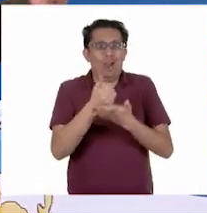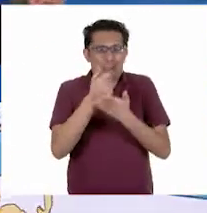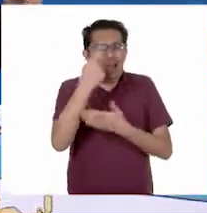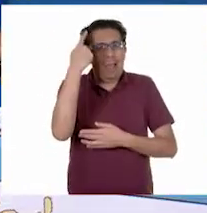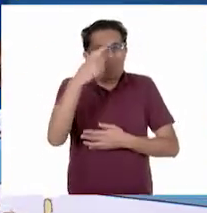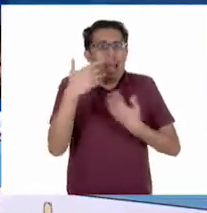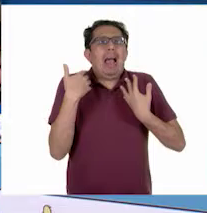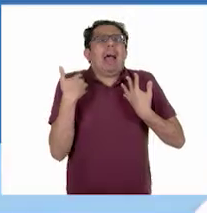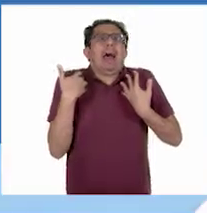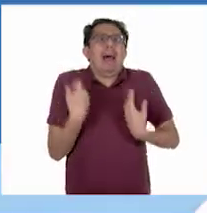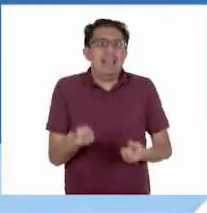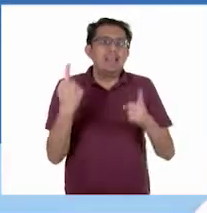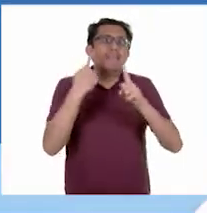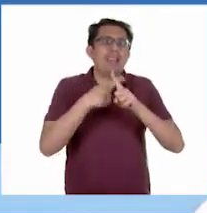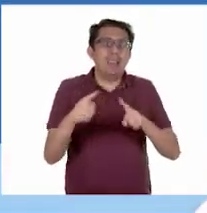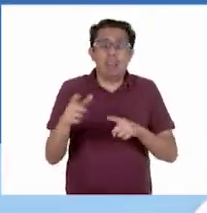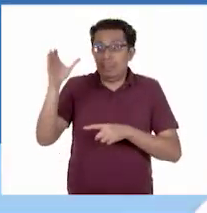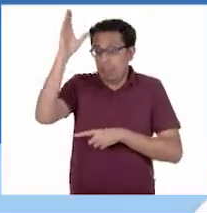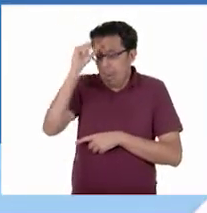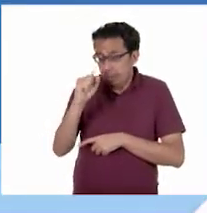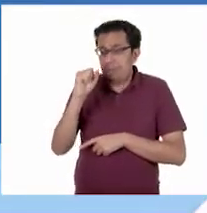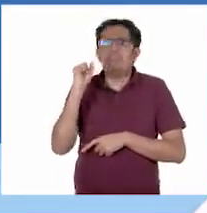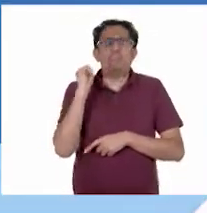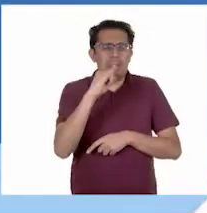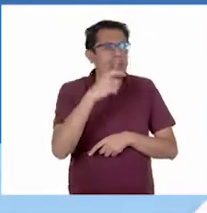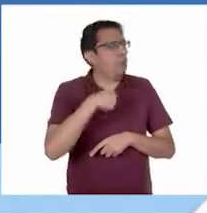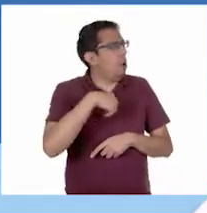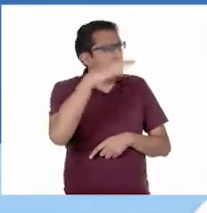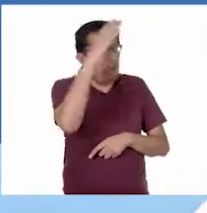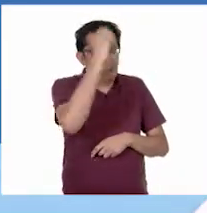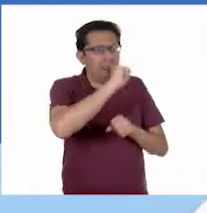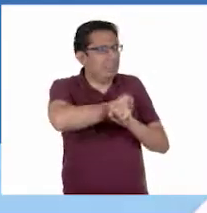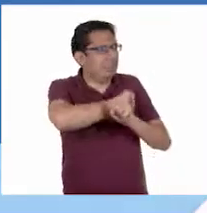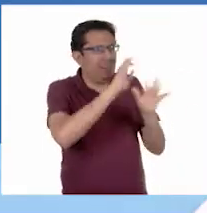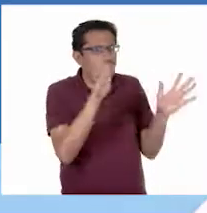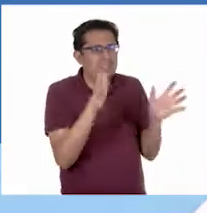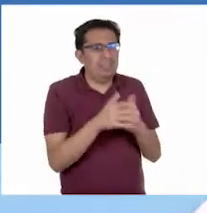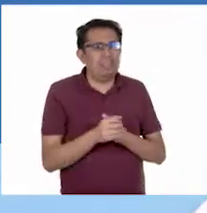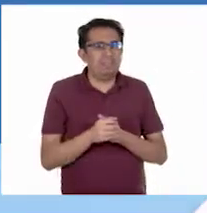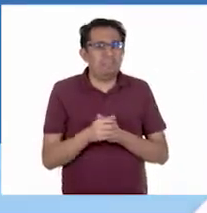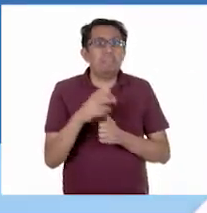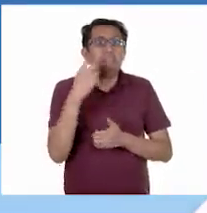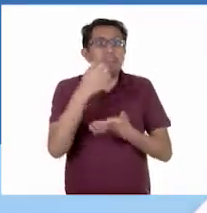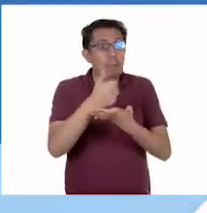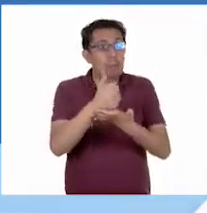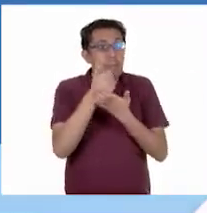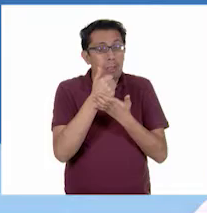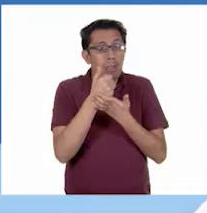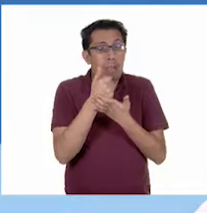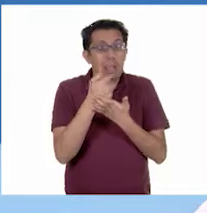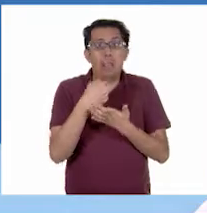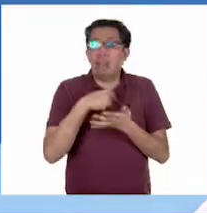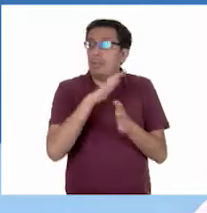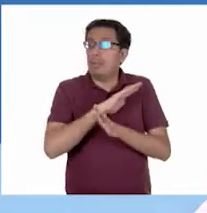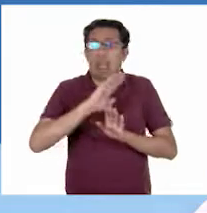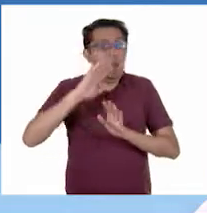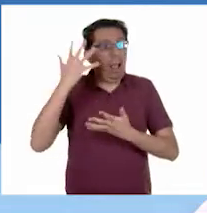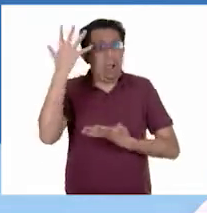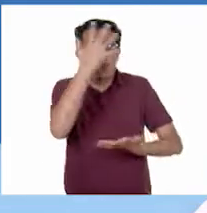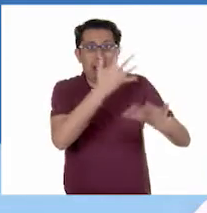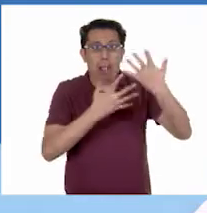Tony? Claro que sí, profesor, estoy completamente de acuerdo. Y esto me ayudará mucho a ya no